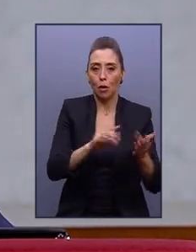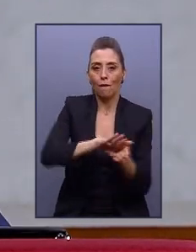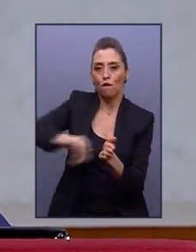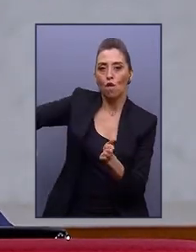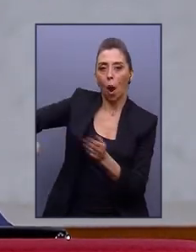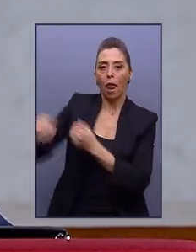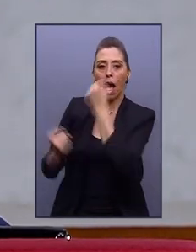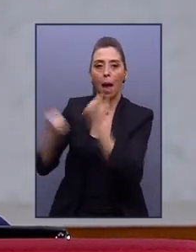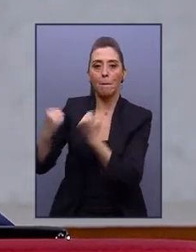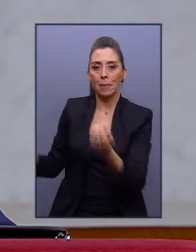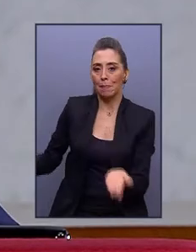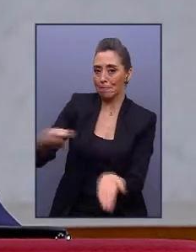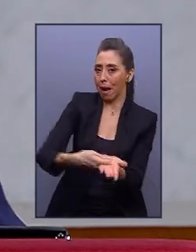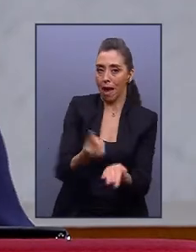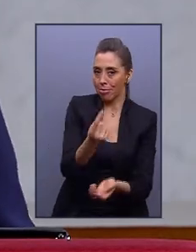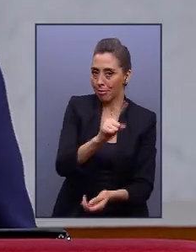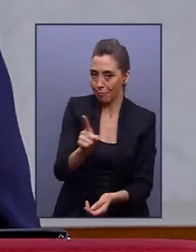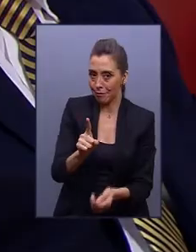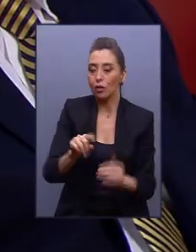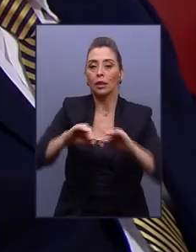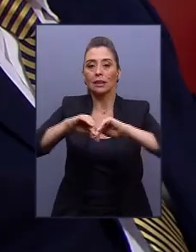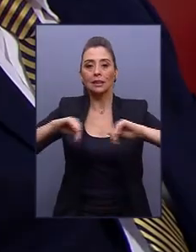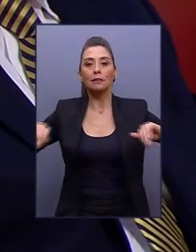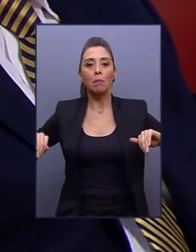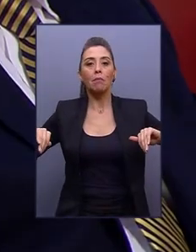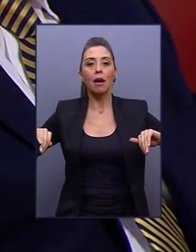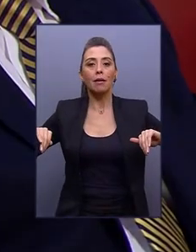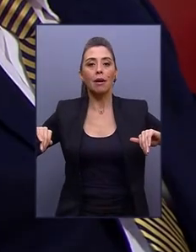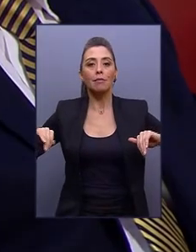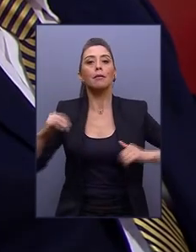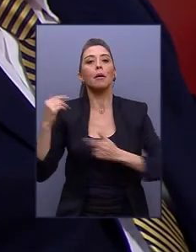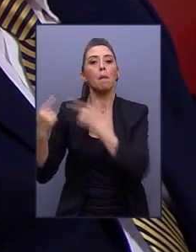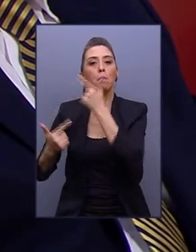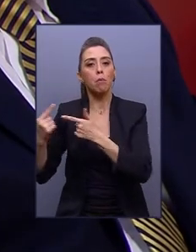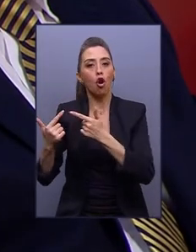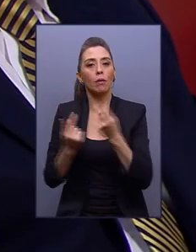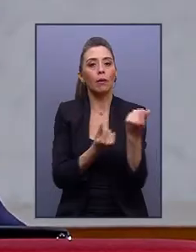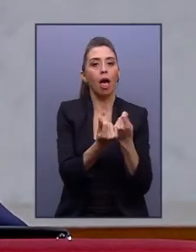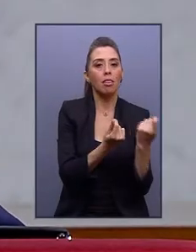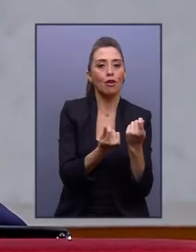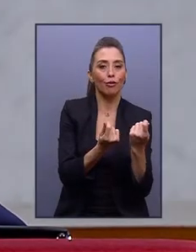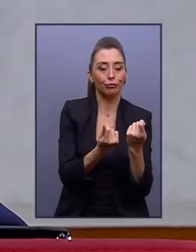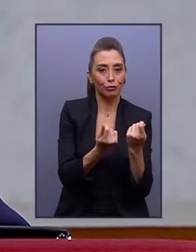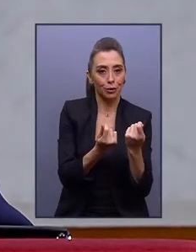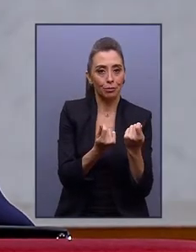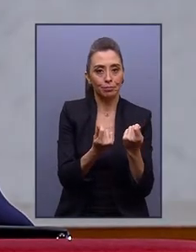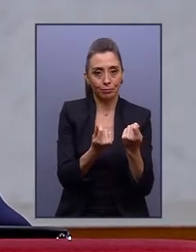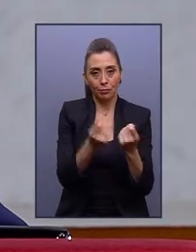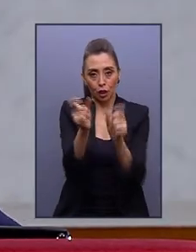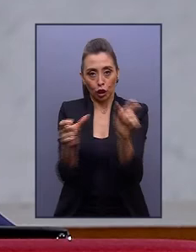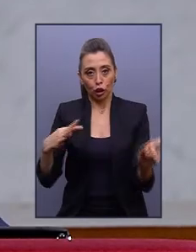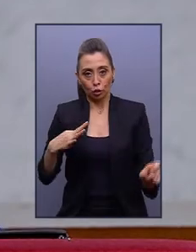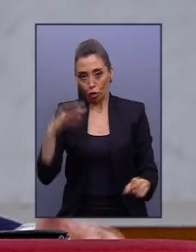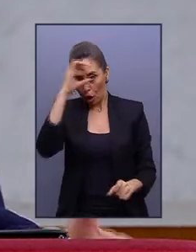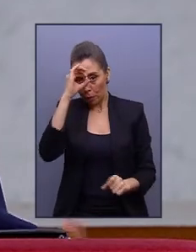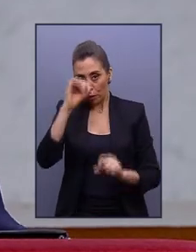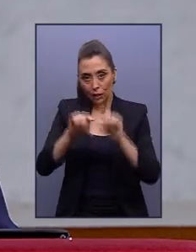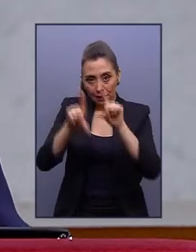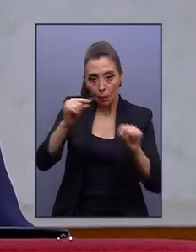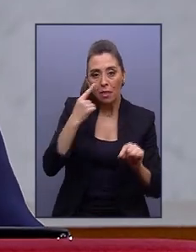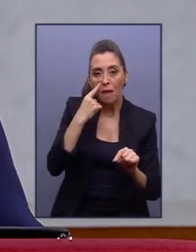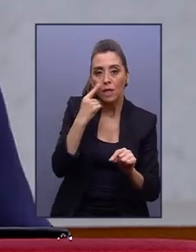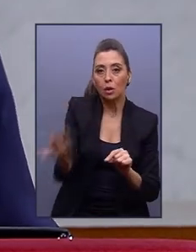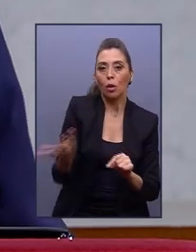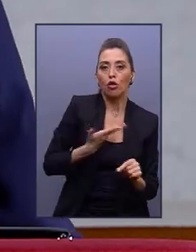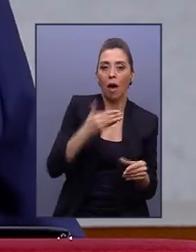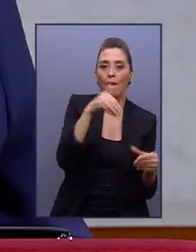las empresas, porque llegó el momento de separar definitivamente la política de los negocios. La opinión de los ciudadanos debe medirse en votos y